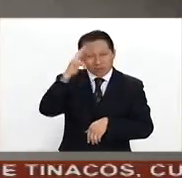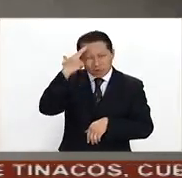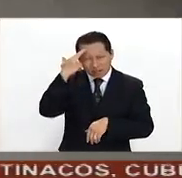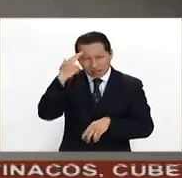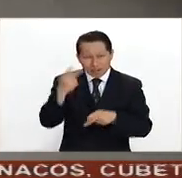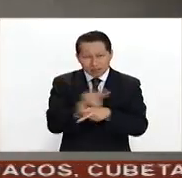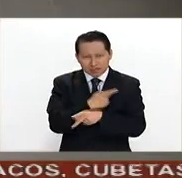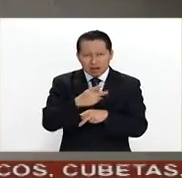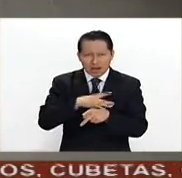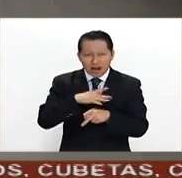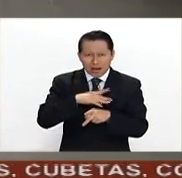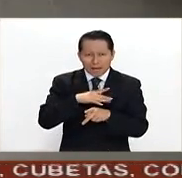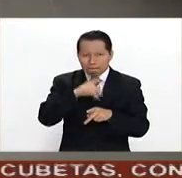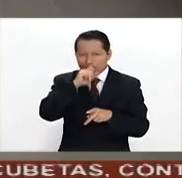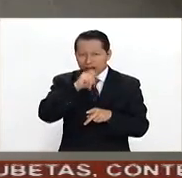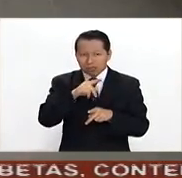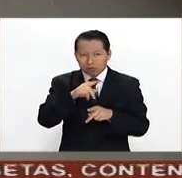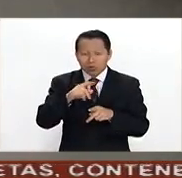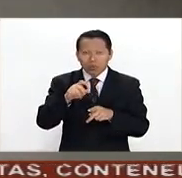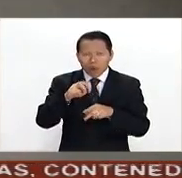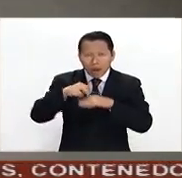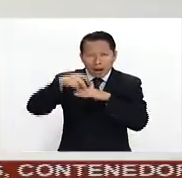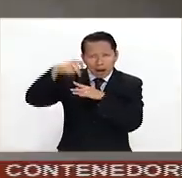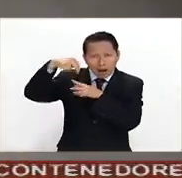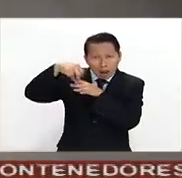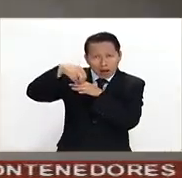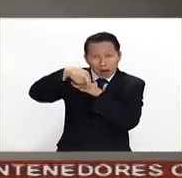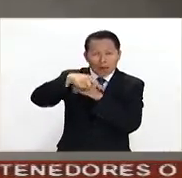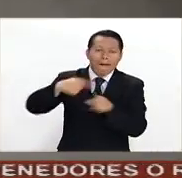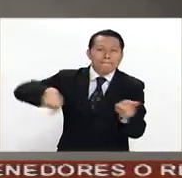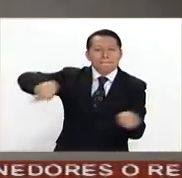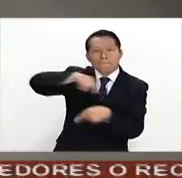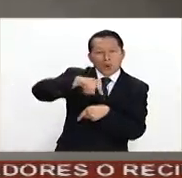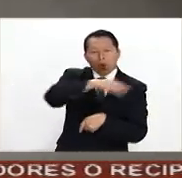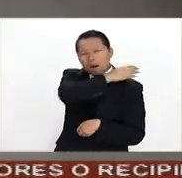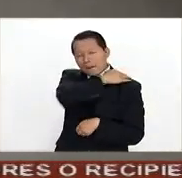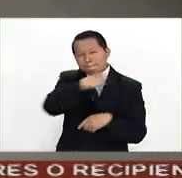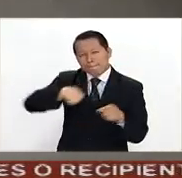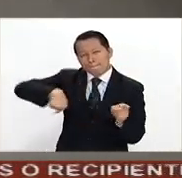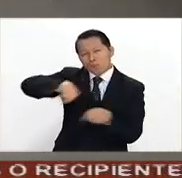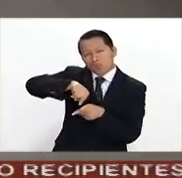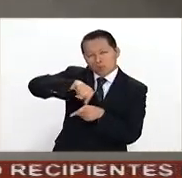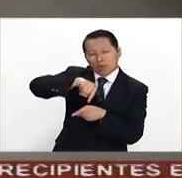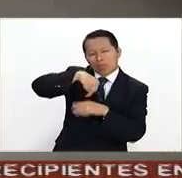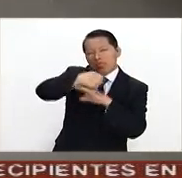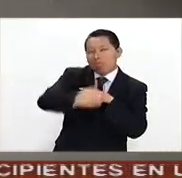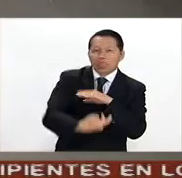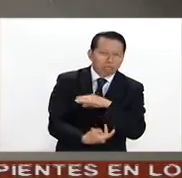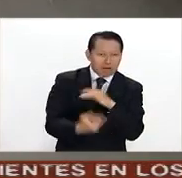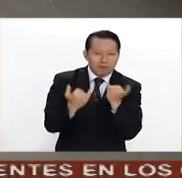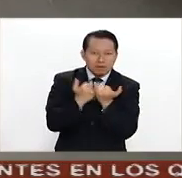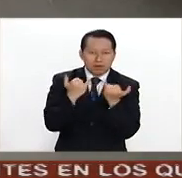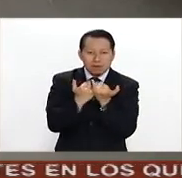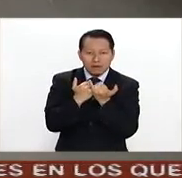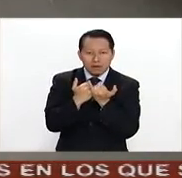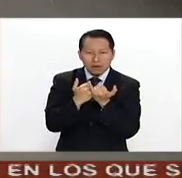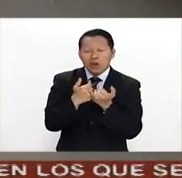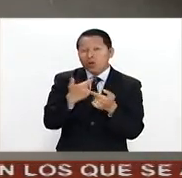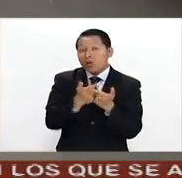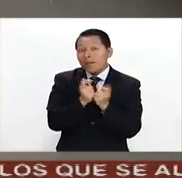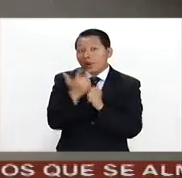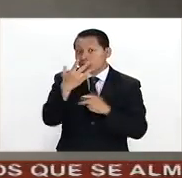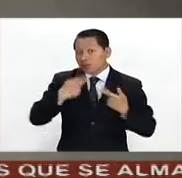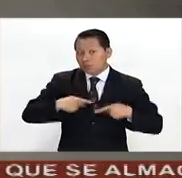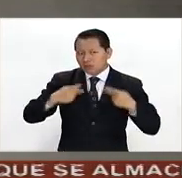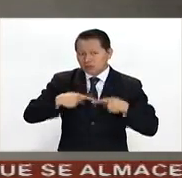fue pateada por la espalda mientras bajaba las escaleras, que fue protagonizado por un grupo de 5 personas cuyas identidades aún se desconocen,